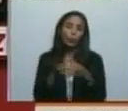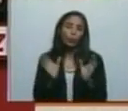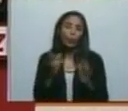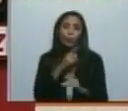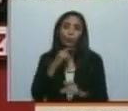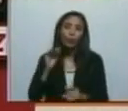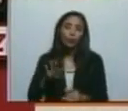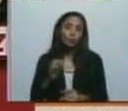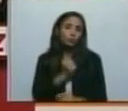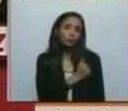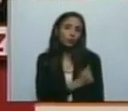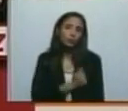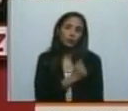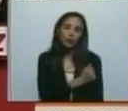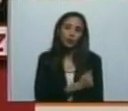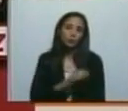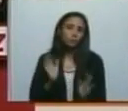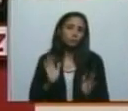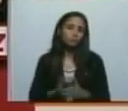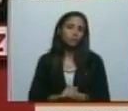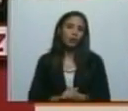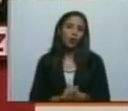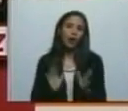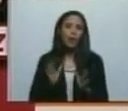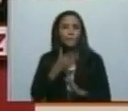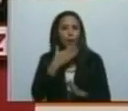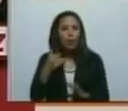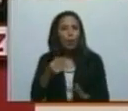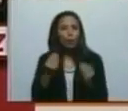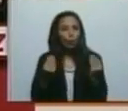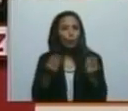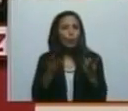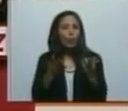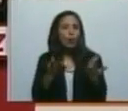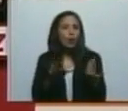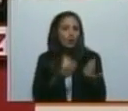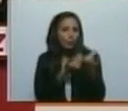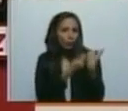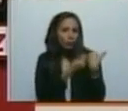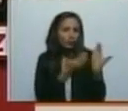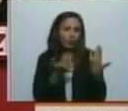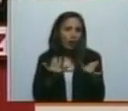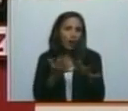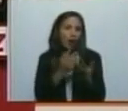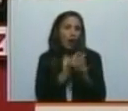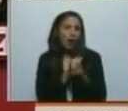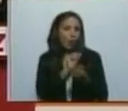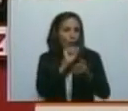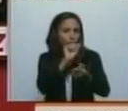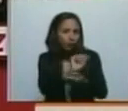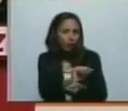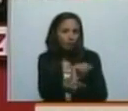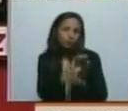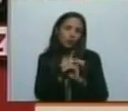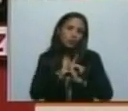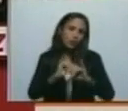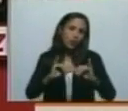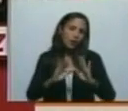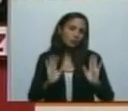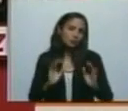muerte de estas personas también. Hubiésemos preferido que hubiesen tenido el valor de entregarse y asumir su responsabilidad ante la historia.